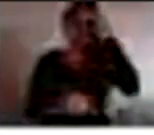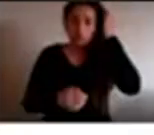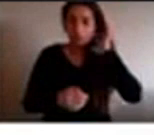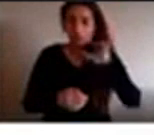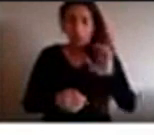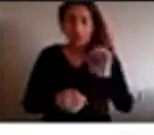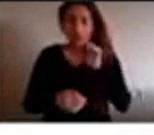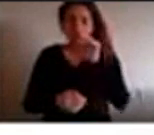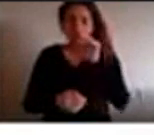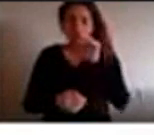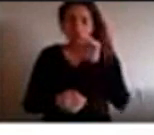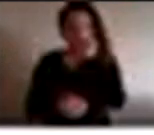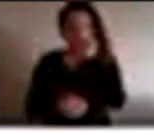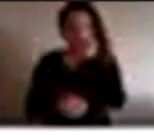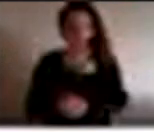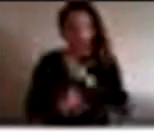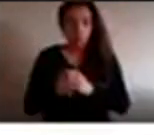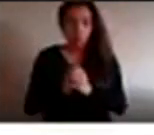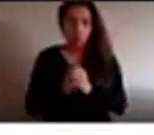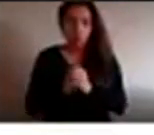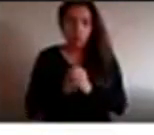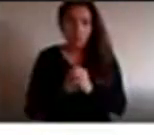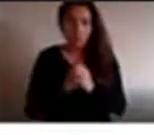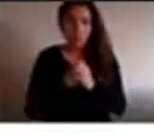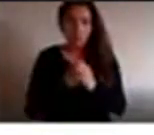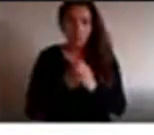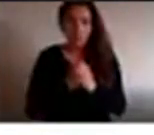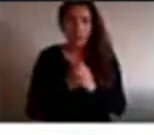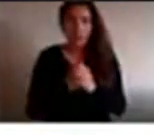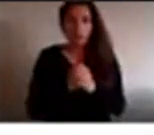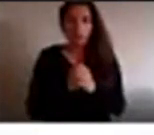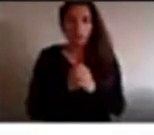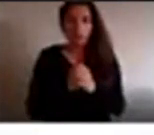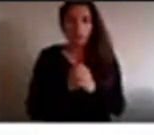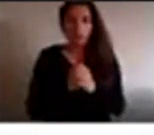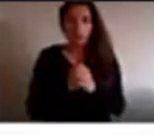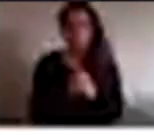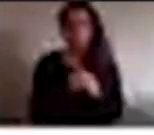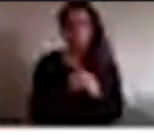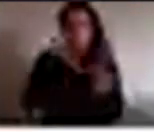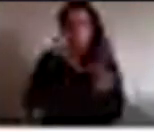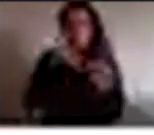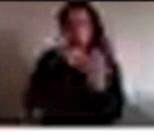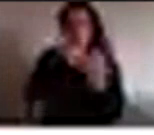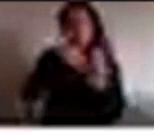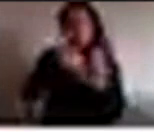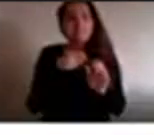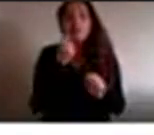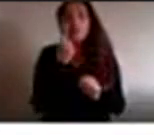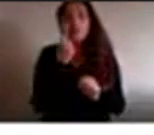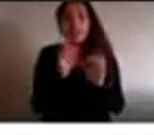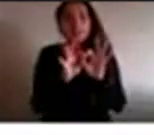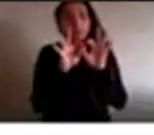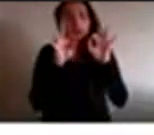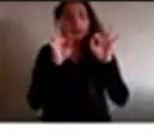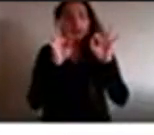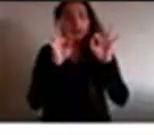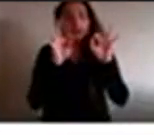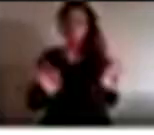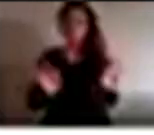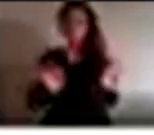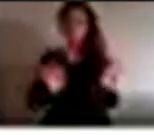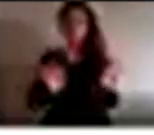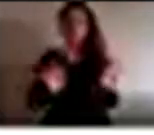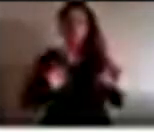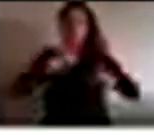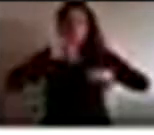Bueno, el contenido esencial de esta normativa radica específicamente en que las